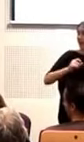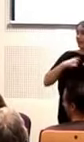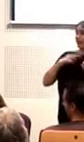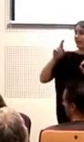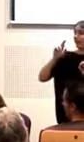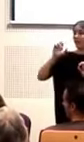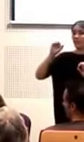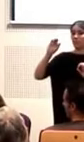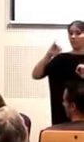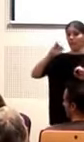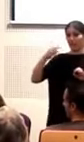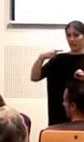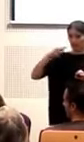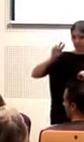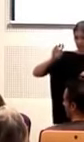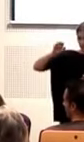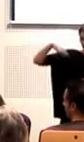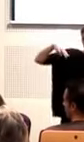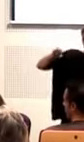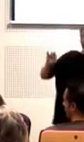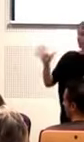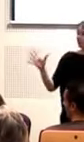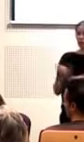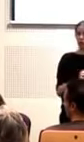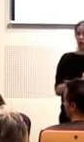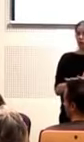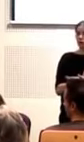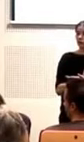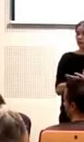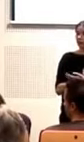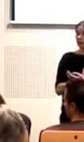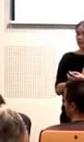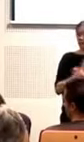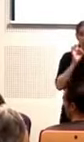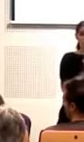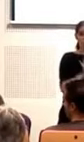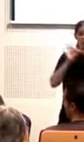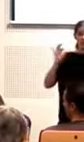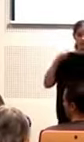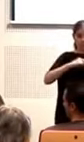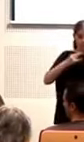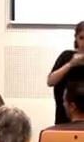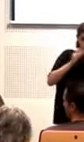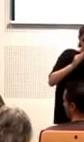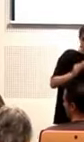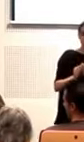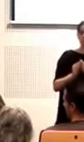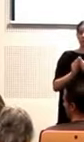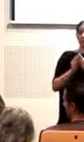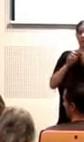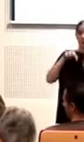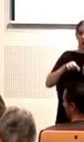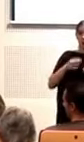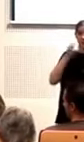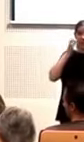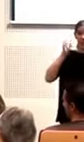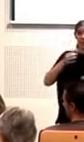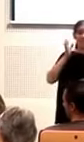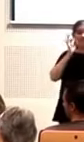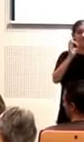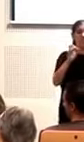Esperanza, Gema, todos los que han estado detrás y han hecho posible que hoy se hiciera realidad. Es verdad, como decía